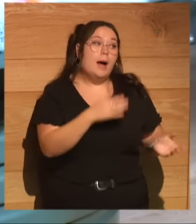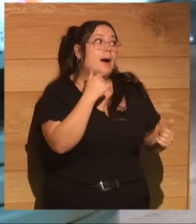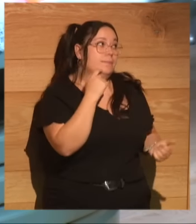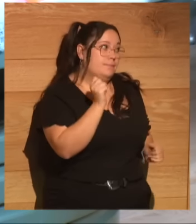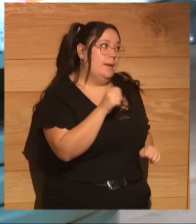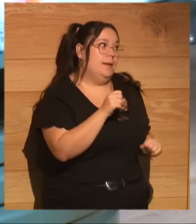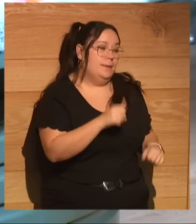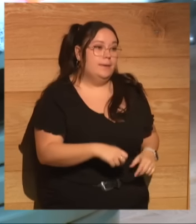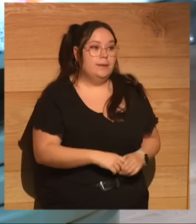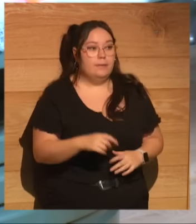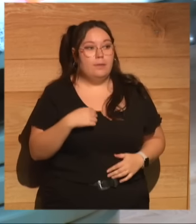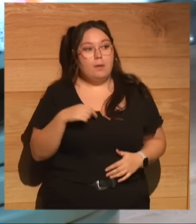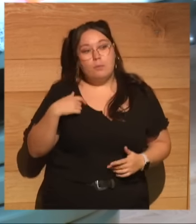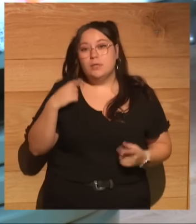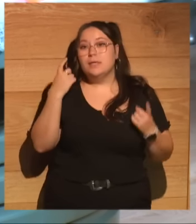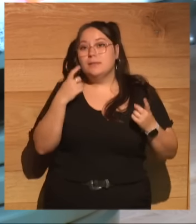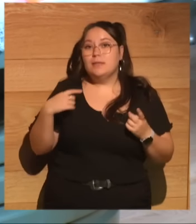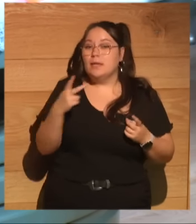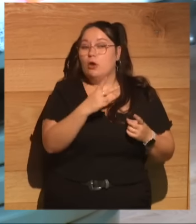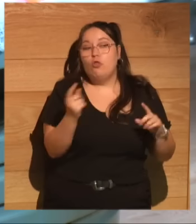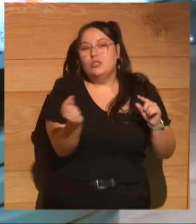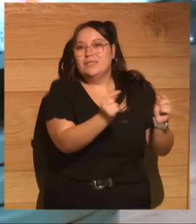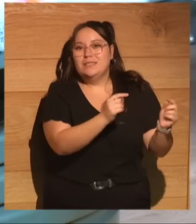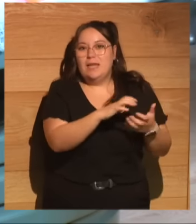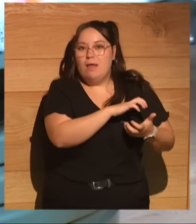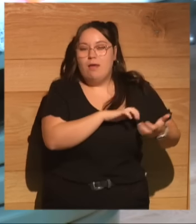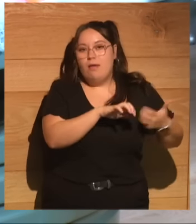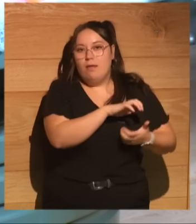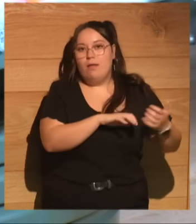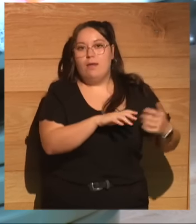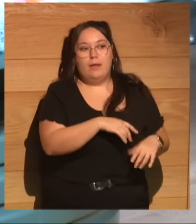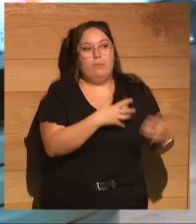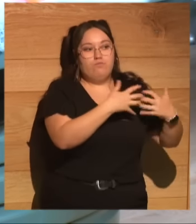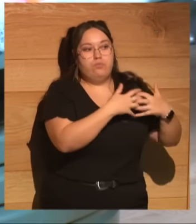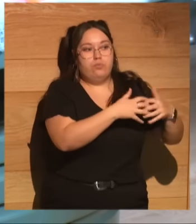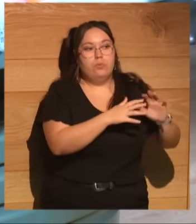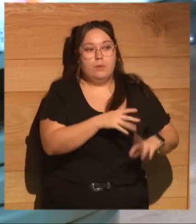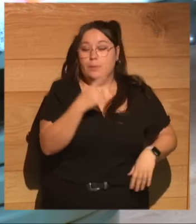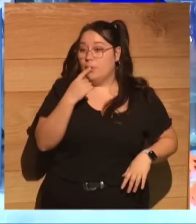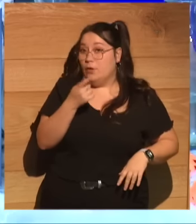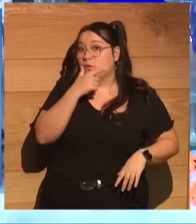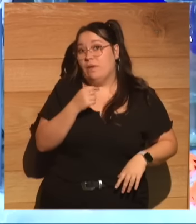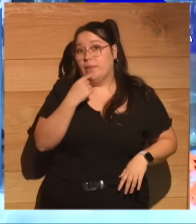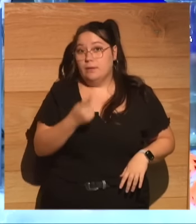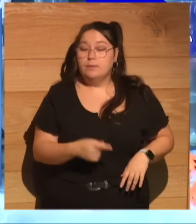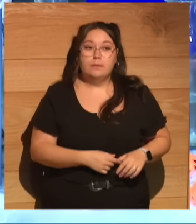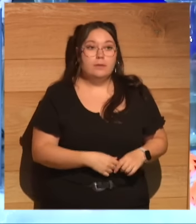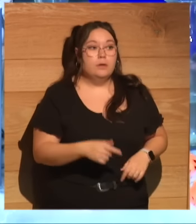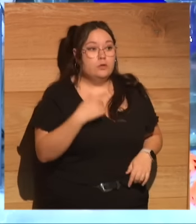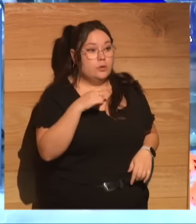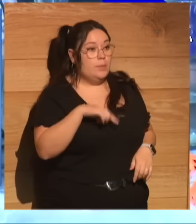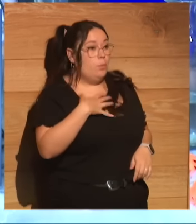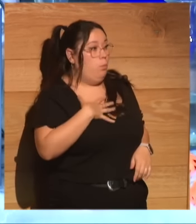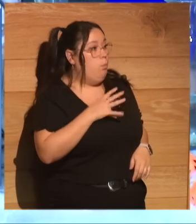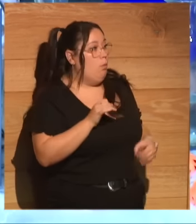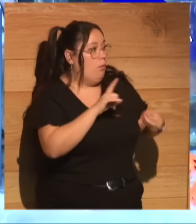Pues... Bueno, vamos a hacer que se peleen en el barro. A ver quién tiene suerte. Quiere decir que decir esto bueno, es bastante fácil. Yo soy amigo de Jeff Bridges, si queréis.